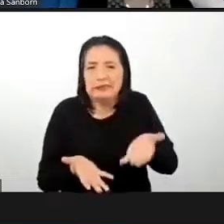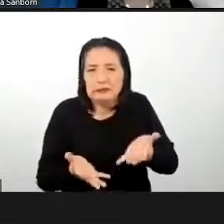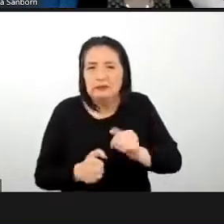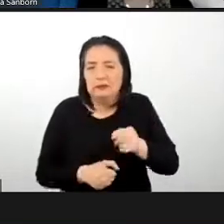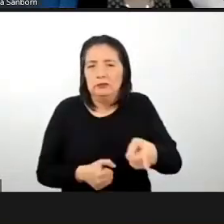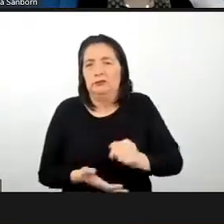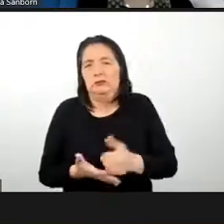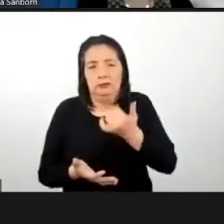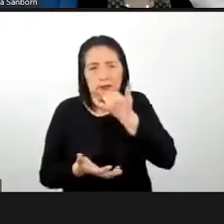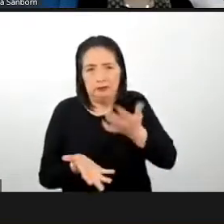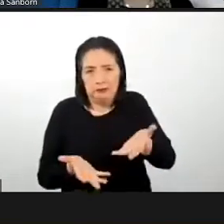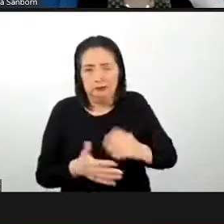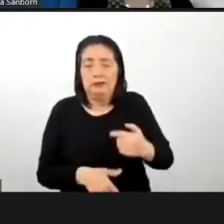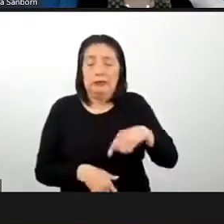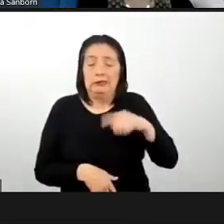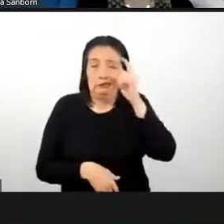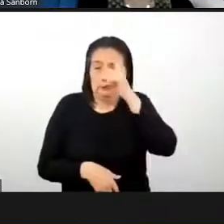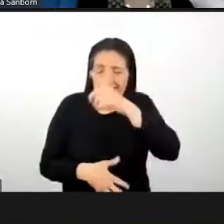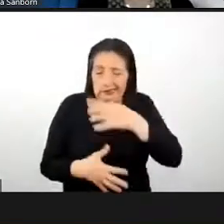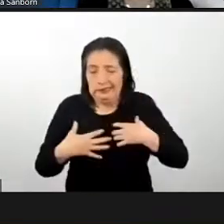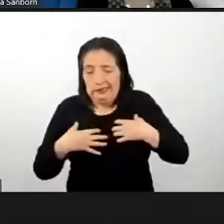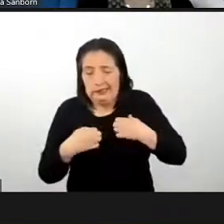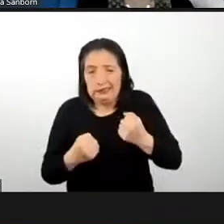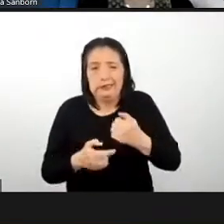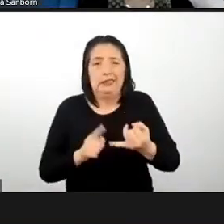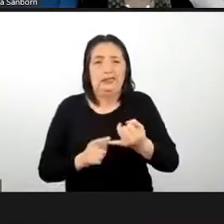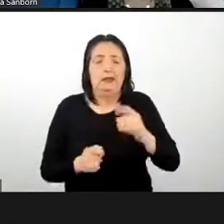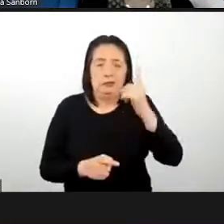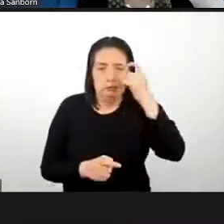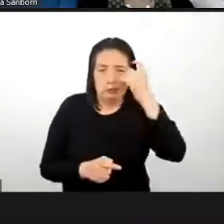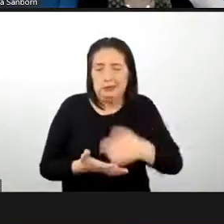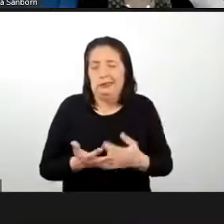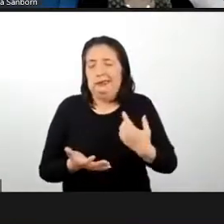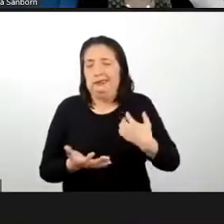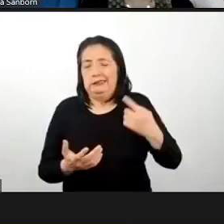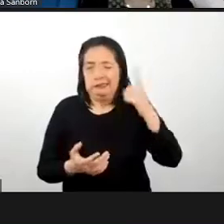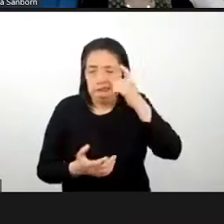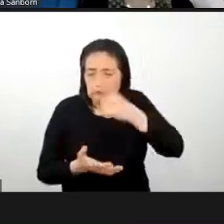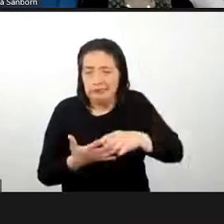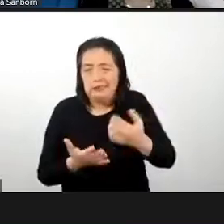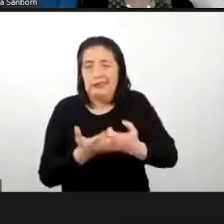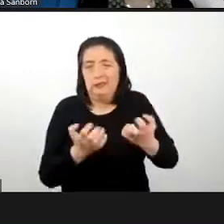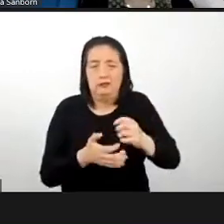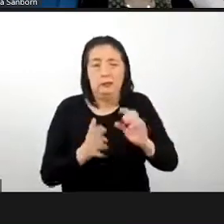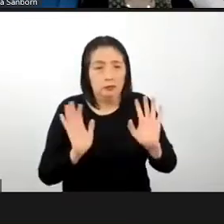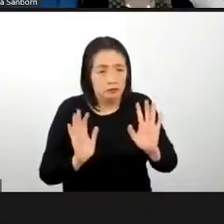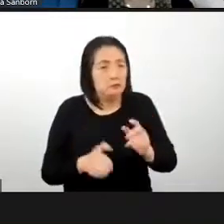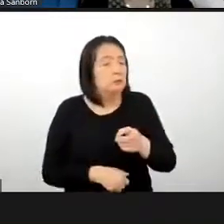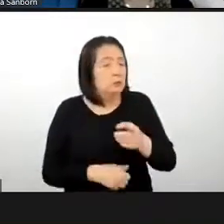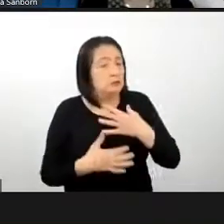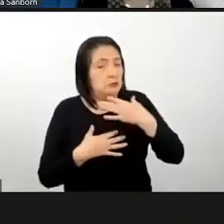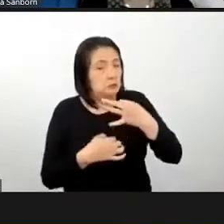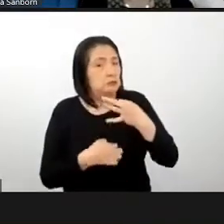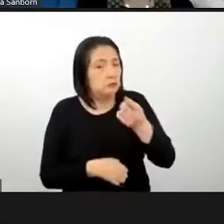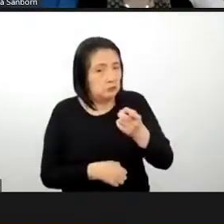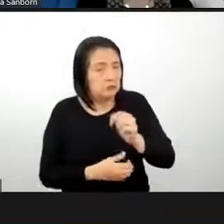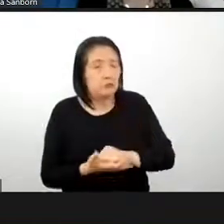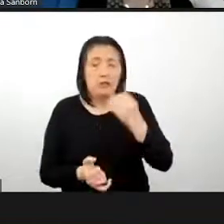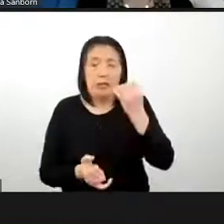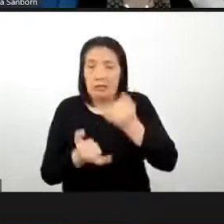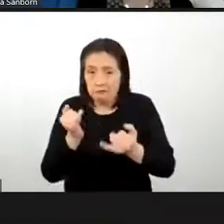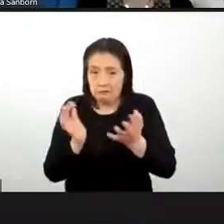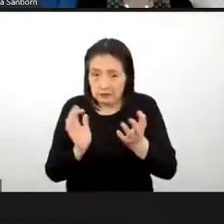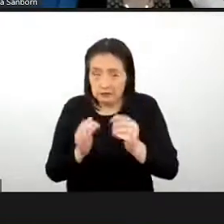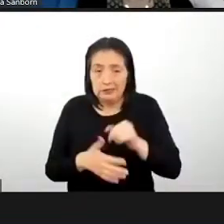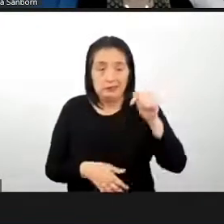esta circunstancia de crisis sanitaria, crisis política, crisis económica que hemos vivido. Y ha parecido muy interesante que al final,